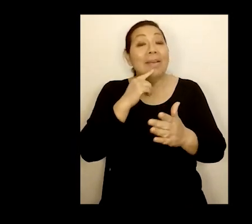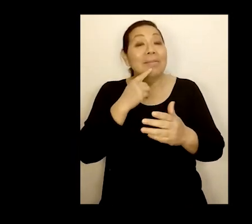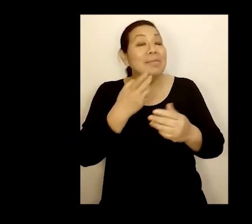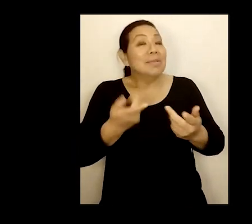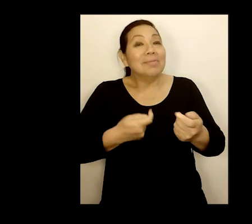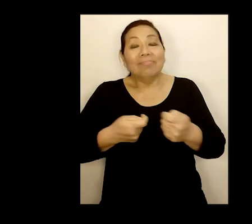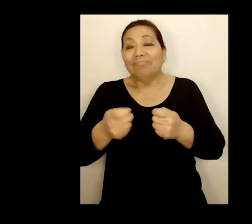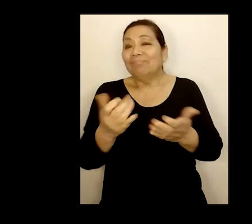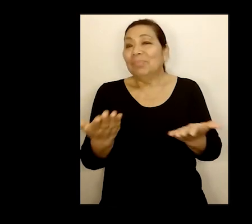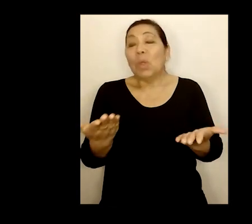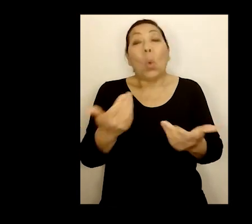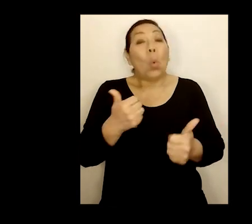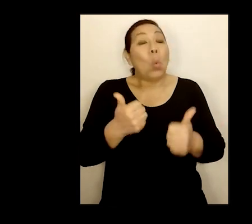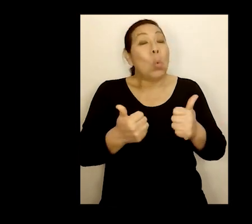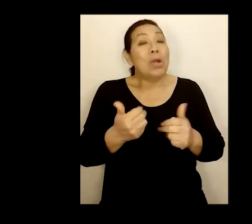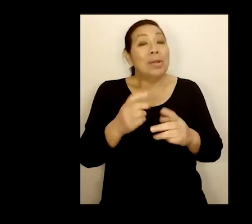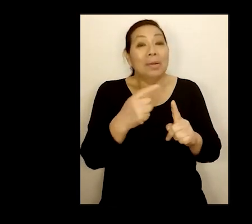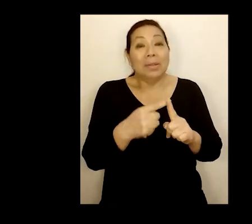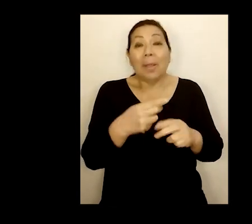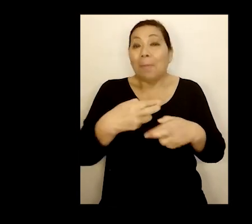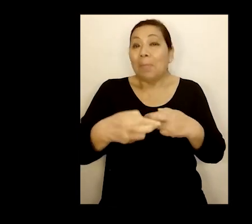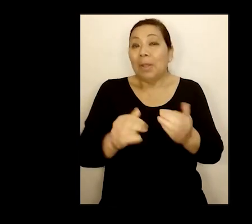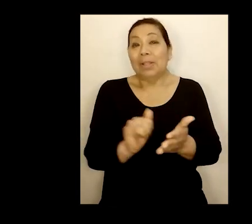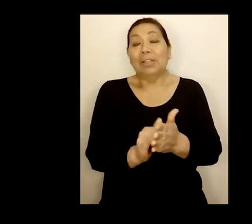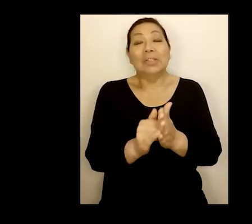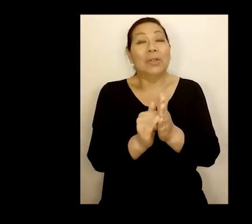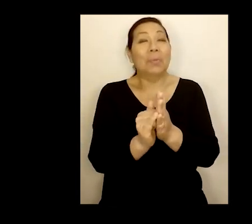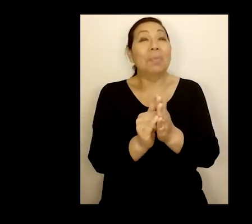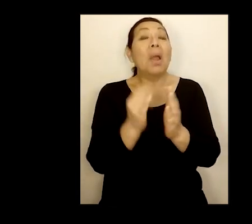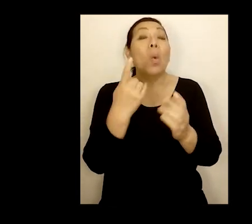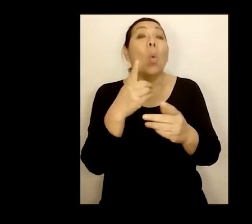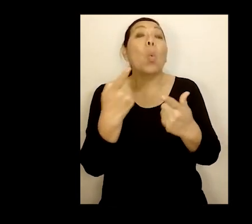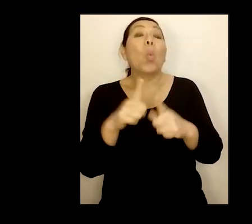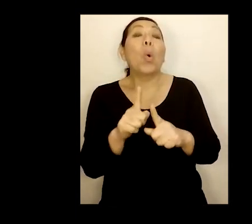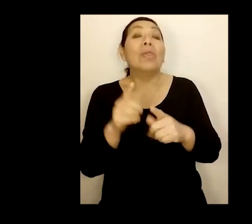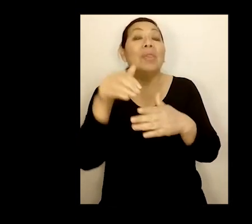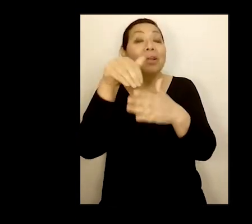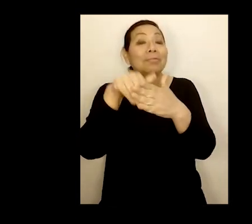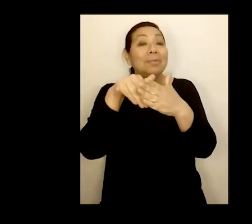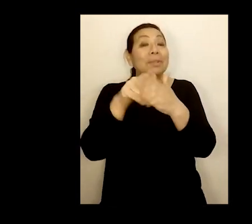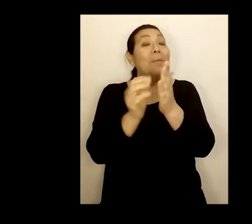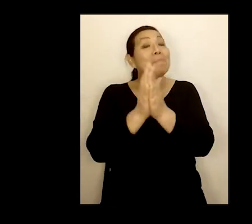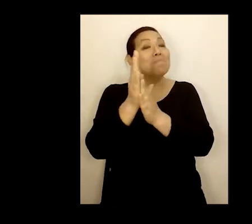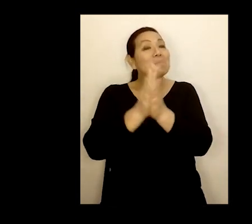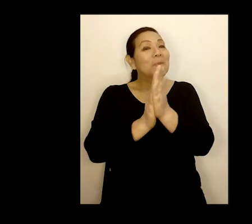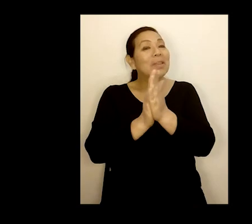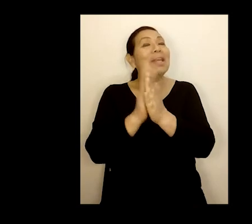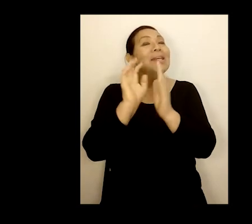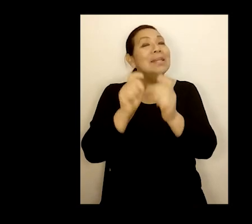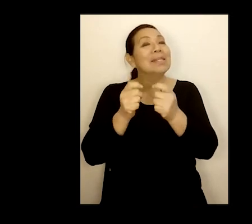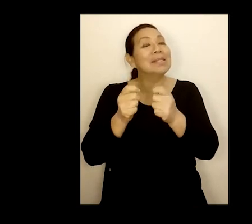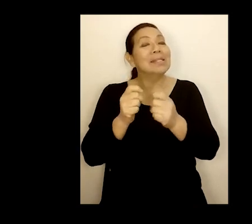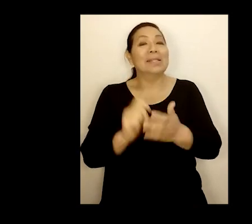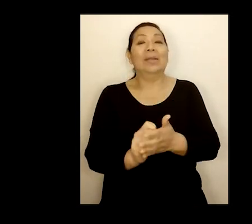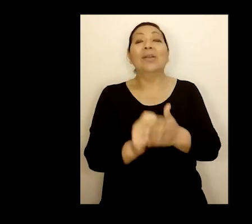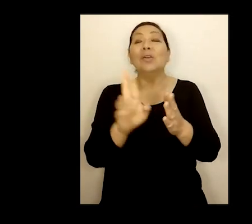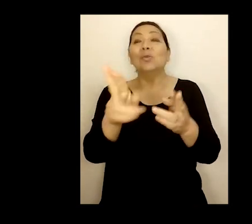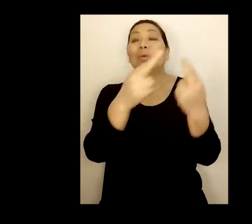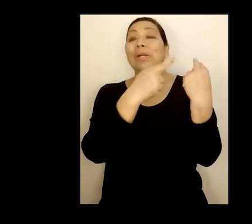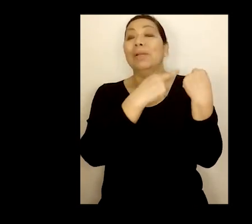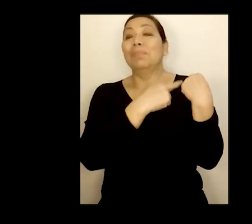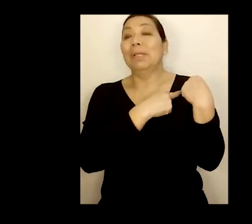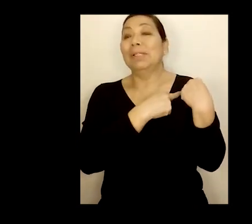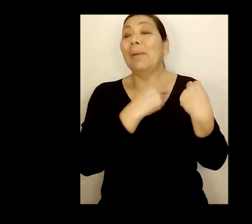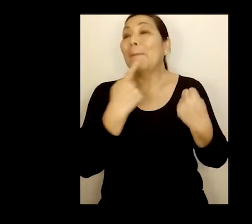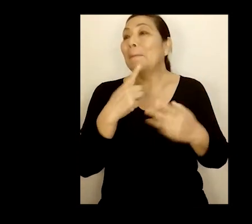sido desestimada una excepción de improcedencia de la acción por cuando las postulaciones del beneficiario incidían respecto a su responsabilidad